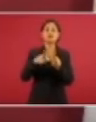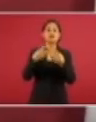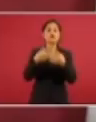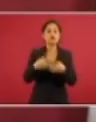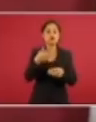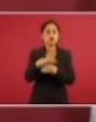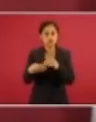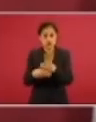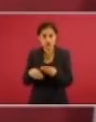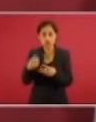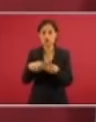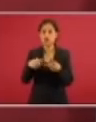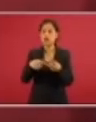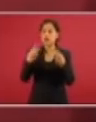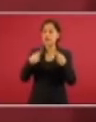médicos,